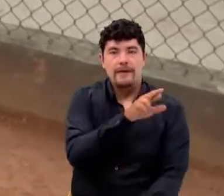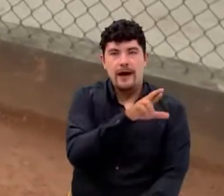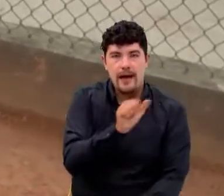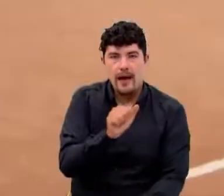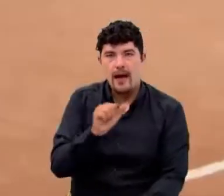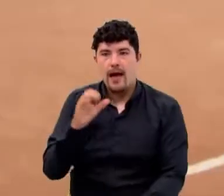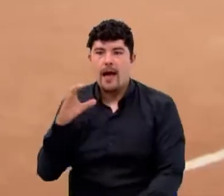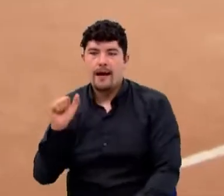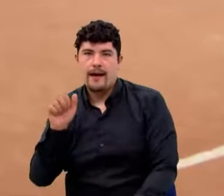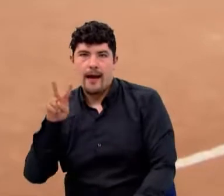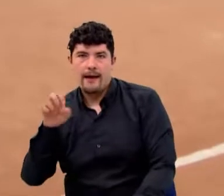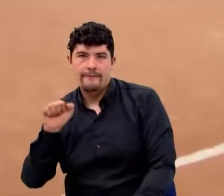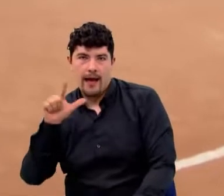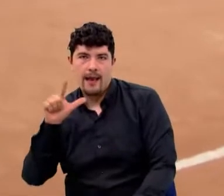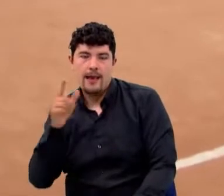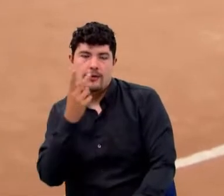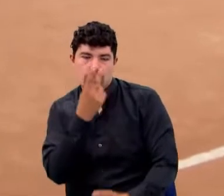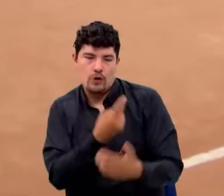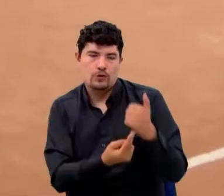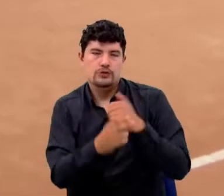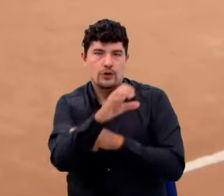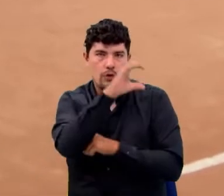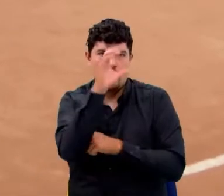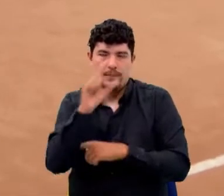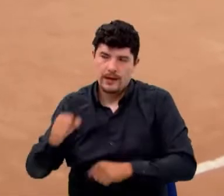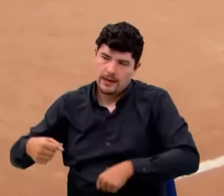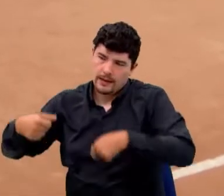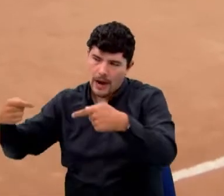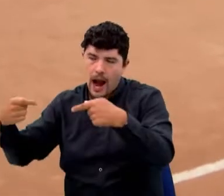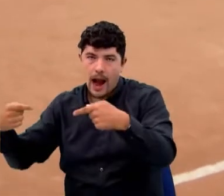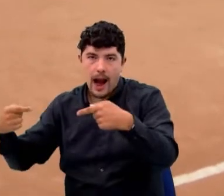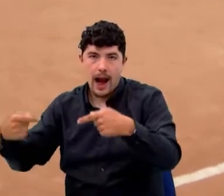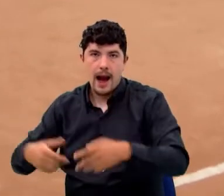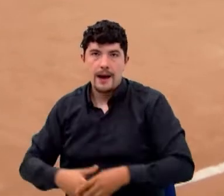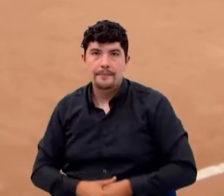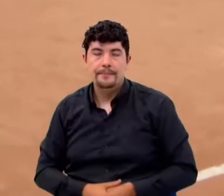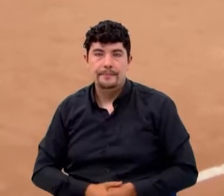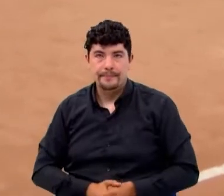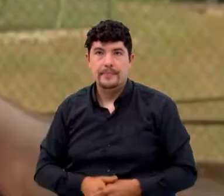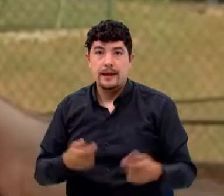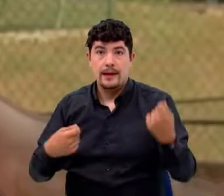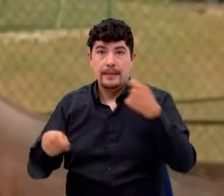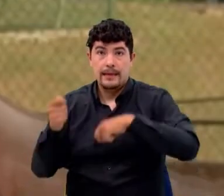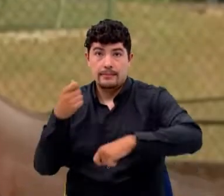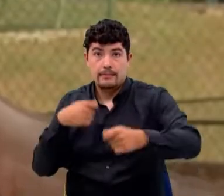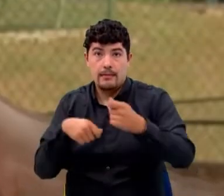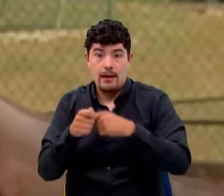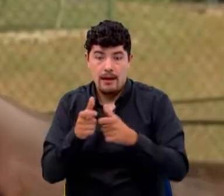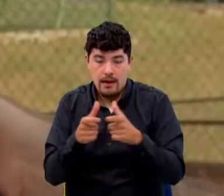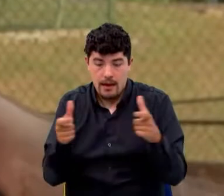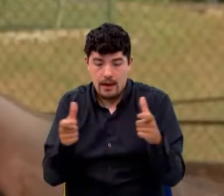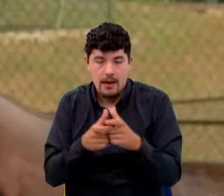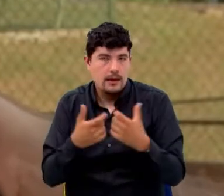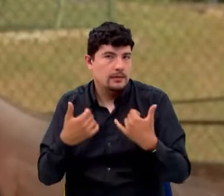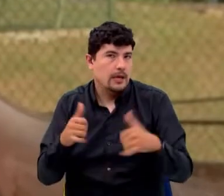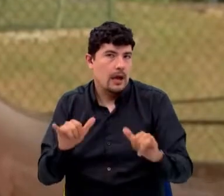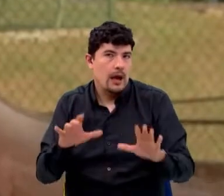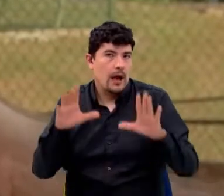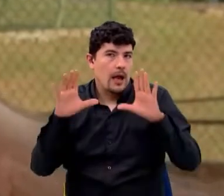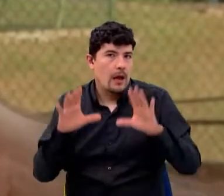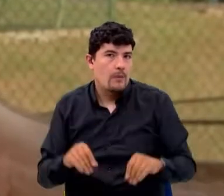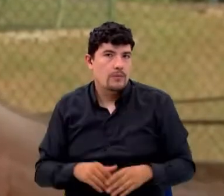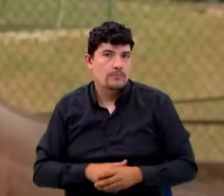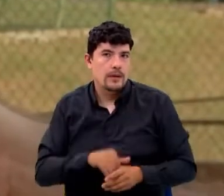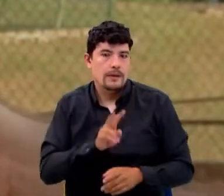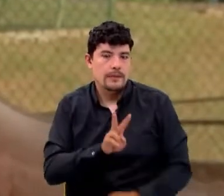Alejandro González y Alejandro Falla, por eso la expectativa es grande. La venta va súper bien, ya se cerró todo